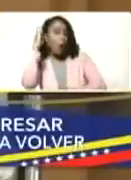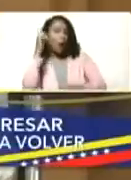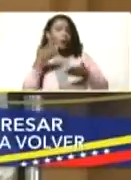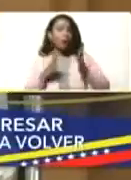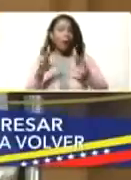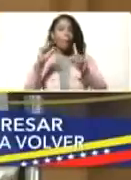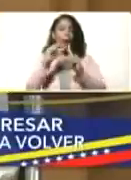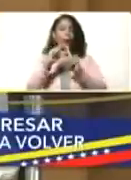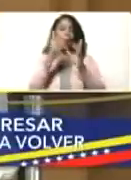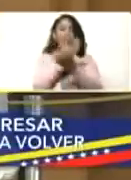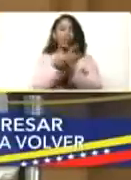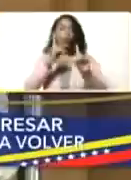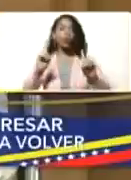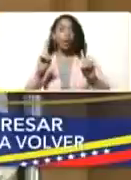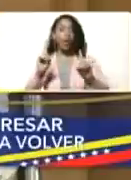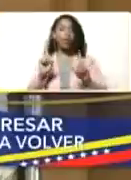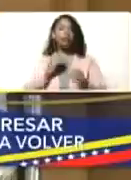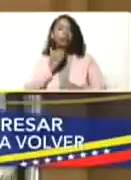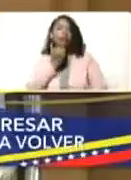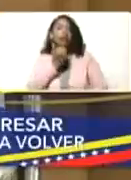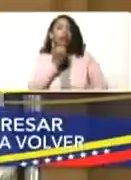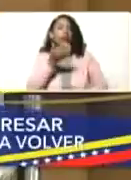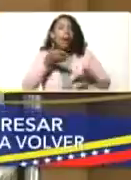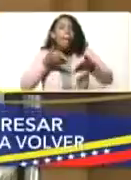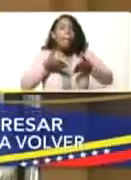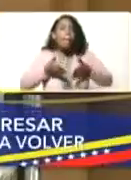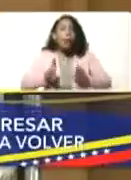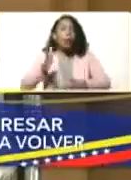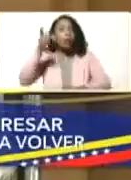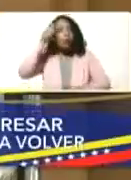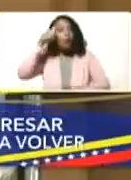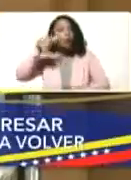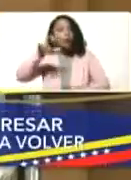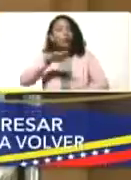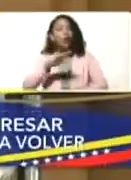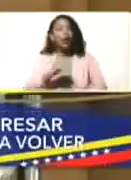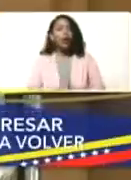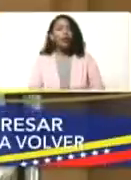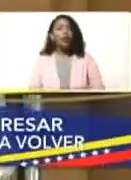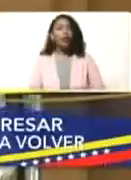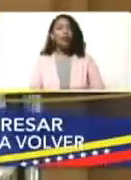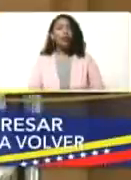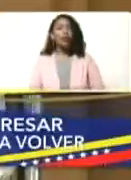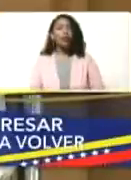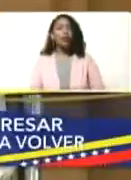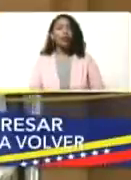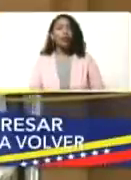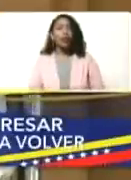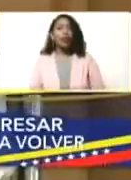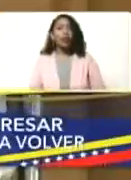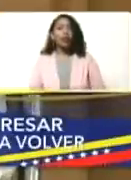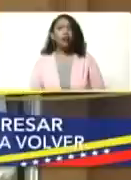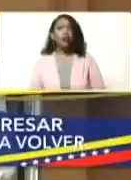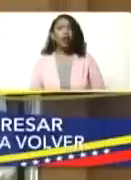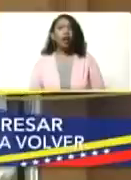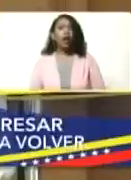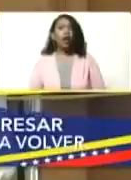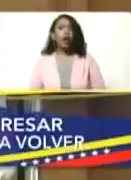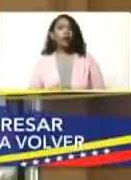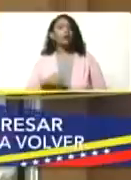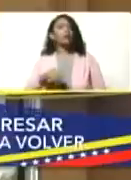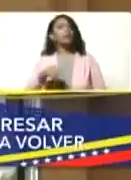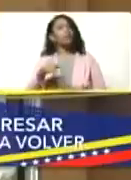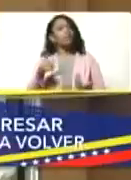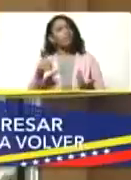palabra democracia, y cerca de donde nació la ciudad de Atenas, el mar Mediterráneo se ha convertido en una fosa